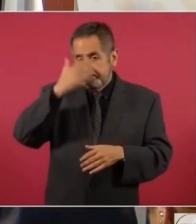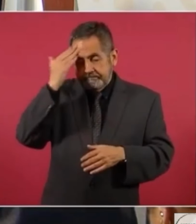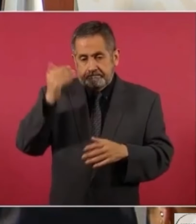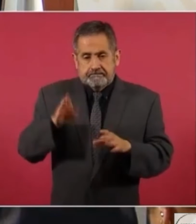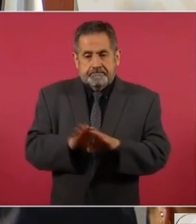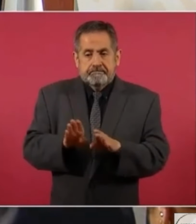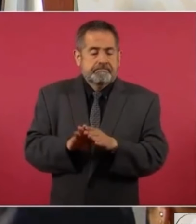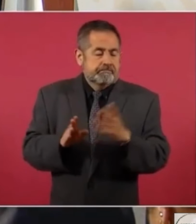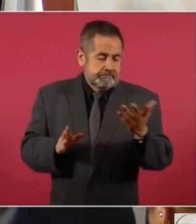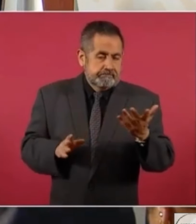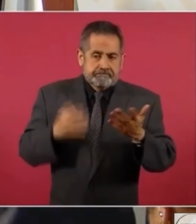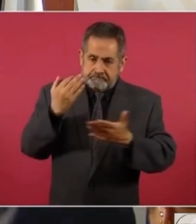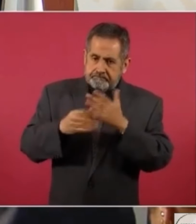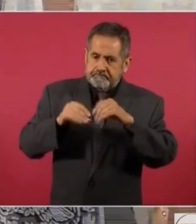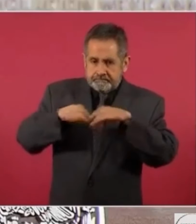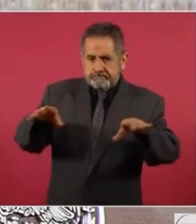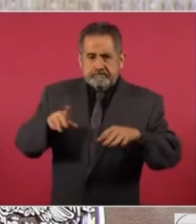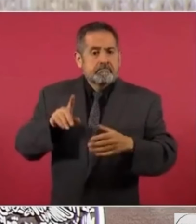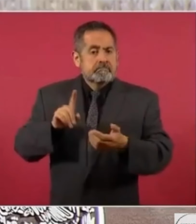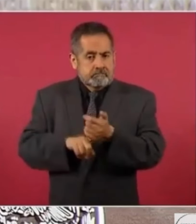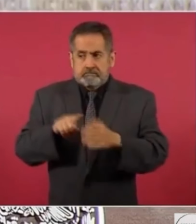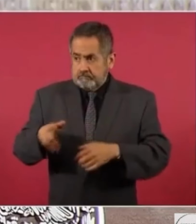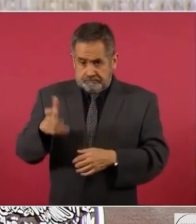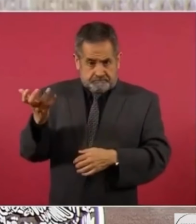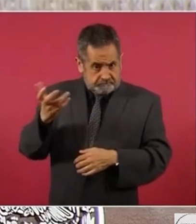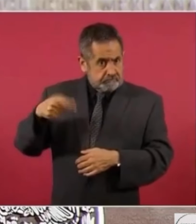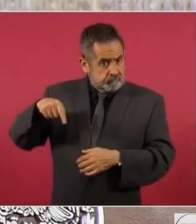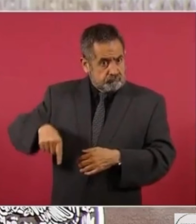mucho, que se han hecho,